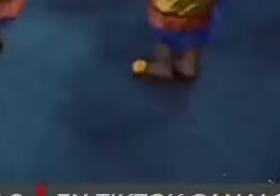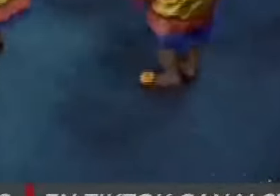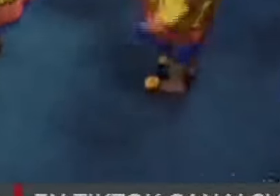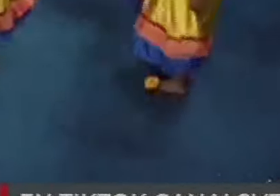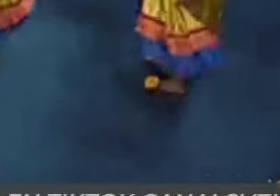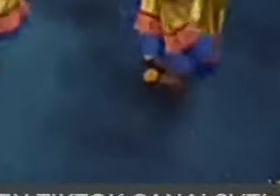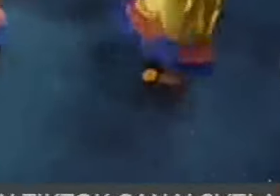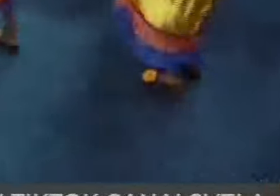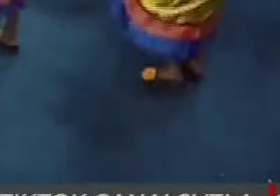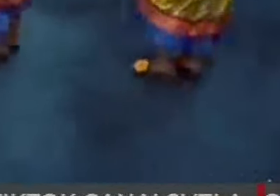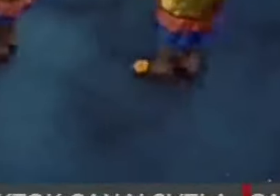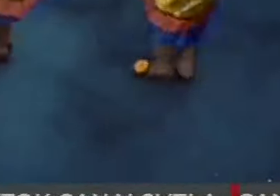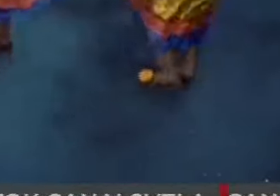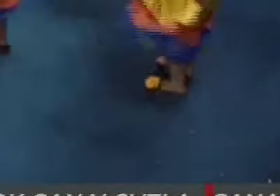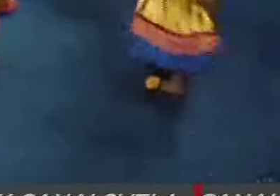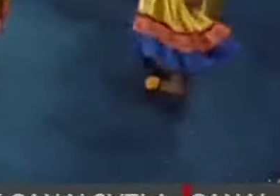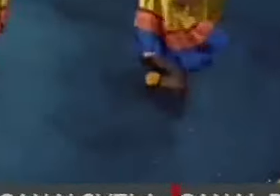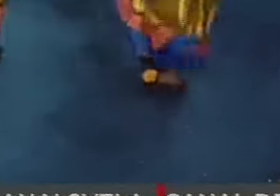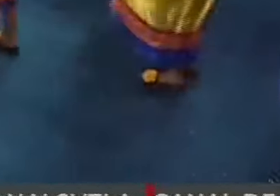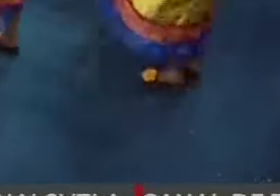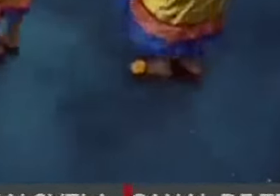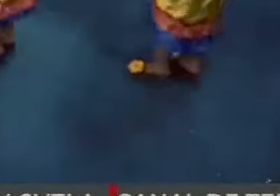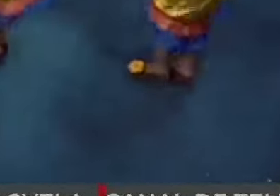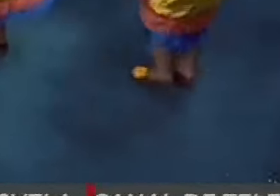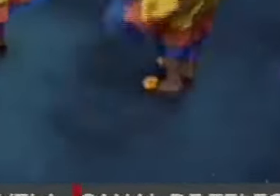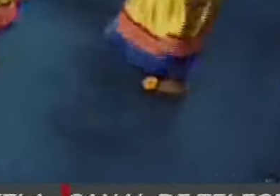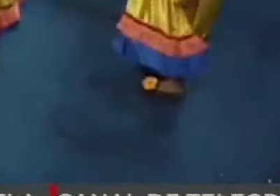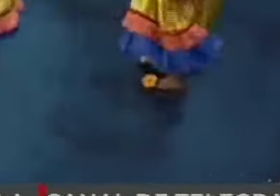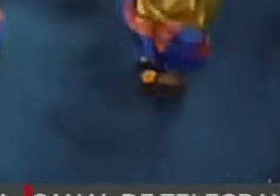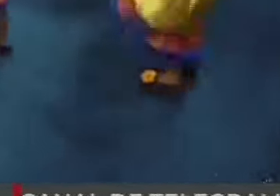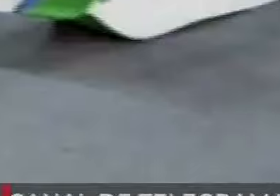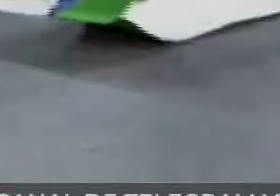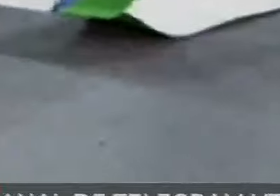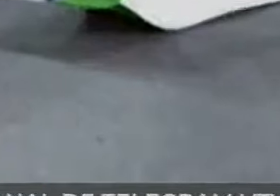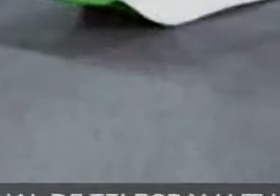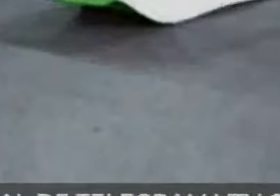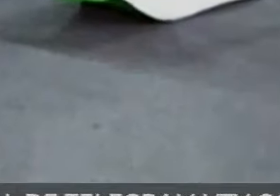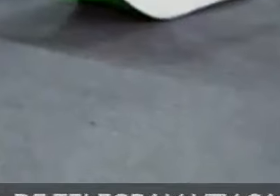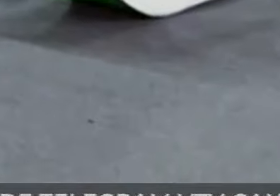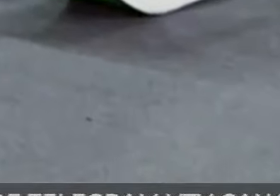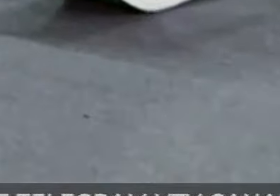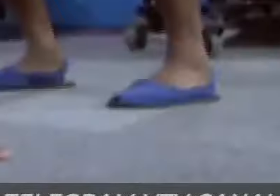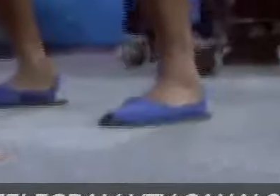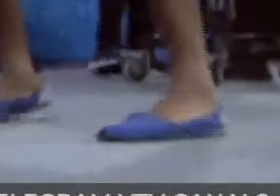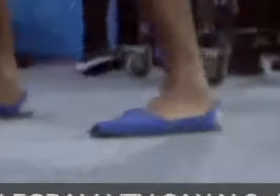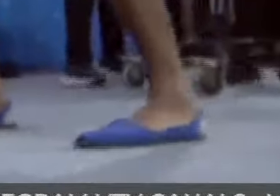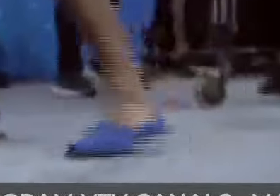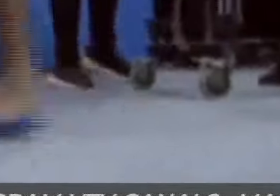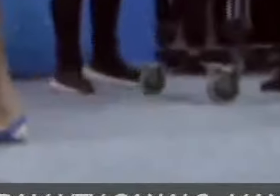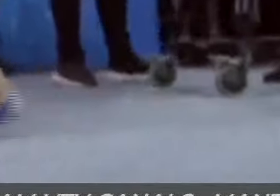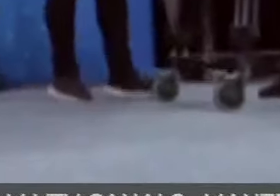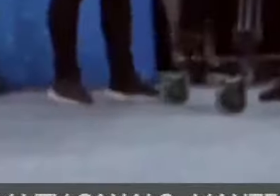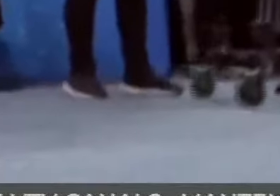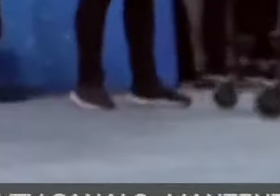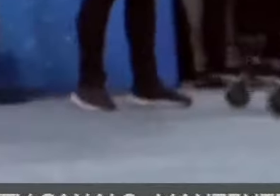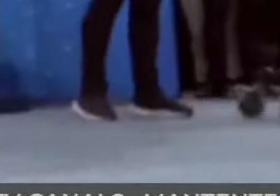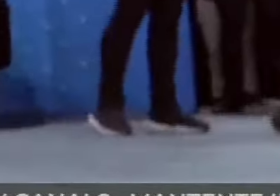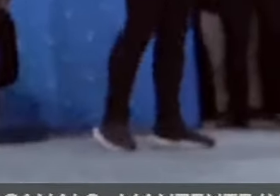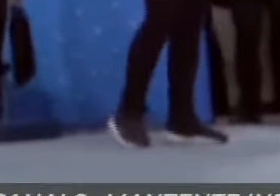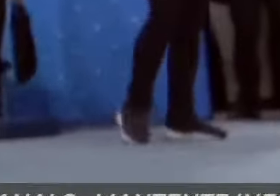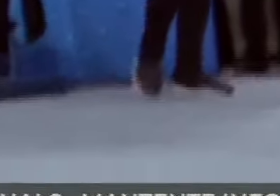su carrera de dientes. Que fue herido un pescador y a otro le causó la muerte. Es un fe